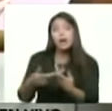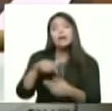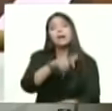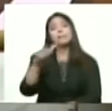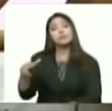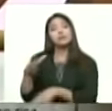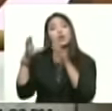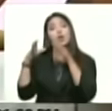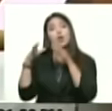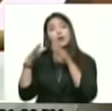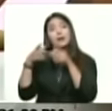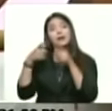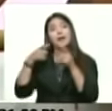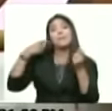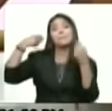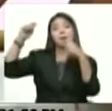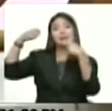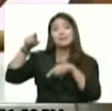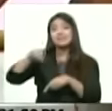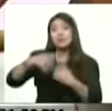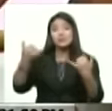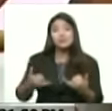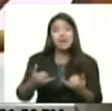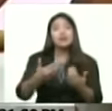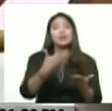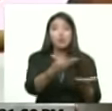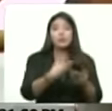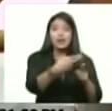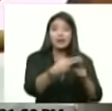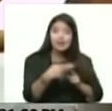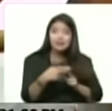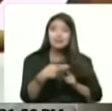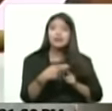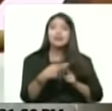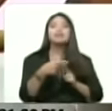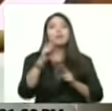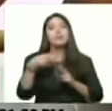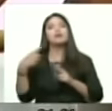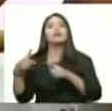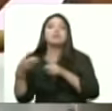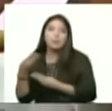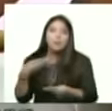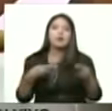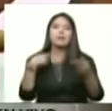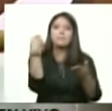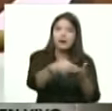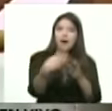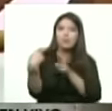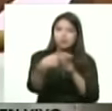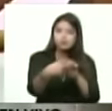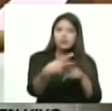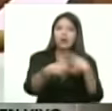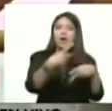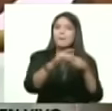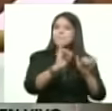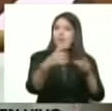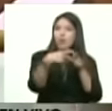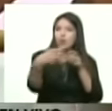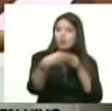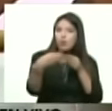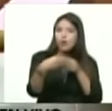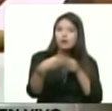representantes del sector exportador solicitamos la activación de líneas de crédito en divisas, a ser honradas en divisas también, que permitan mantener los niveles de producción. Y